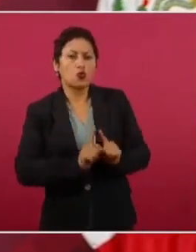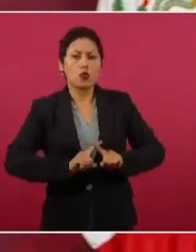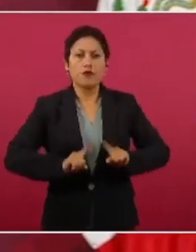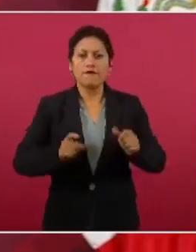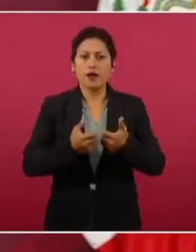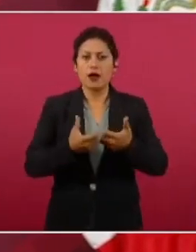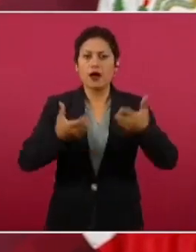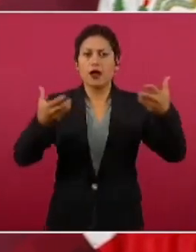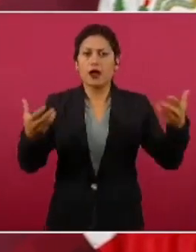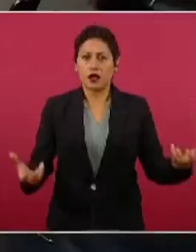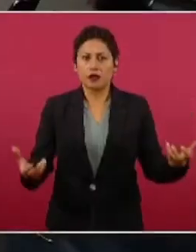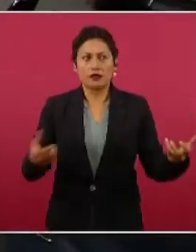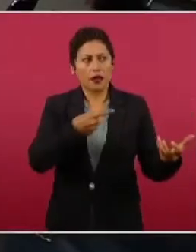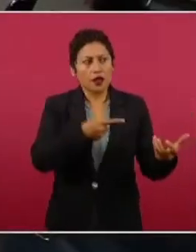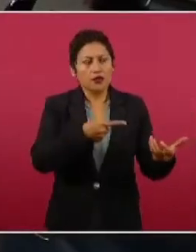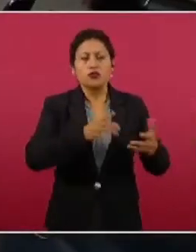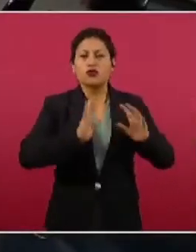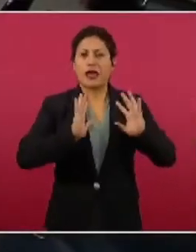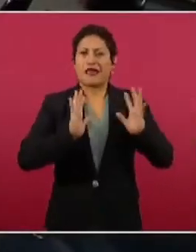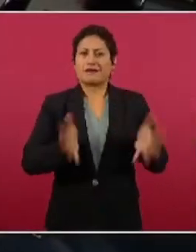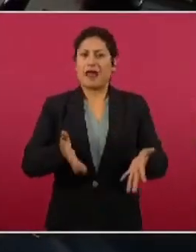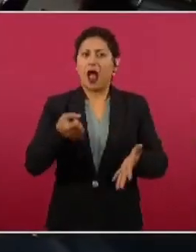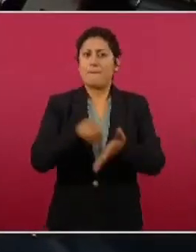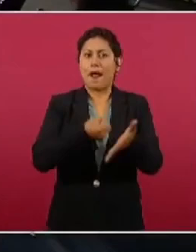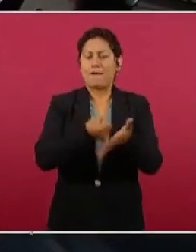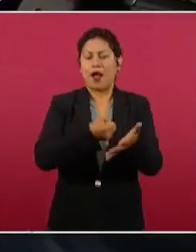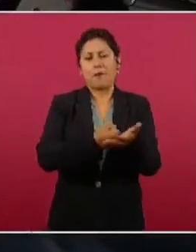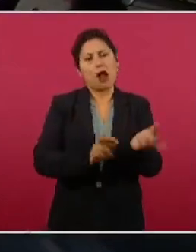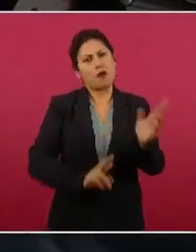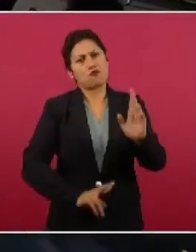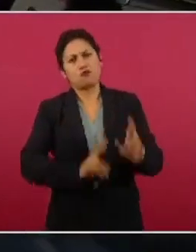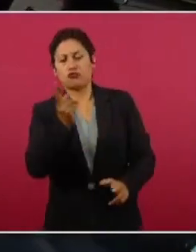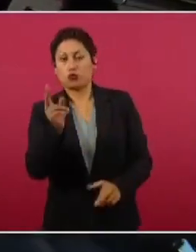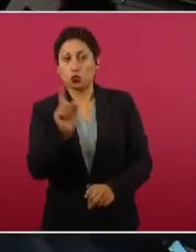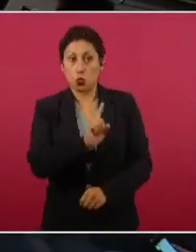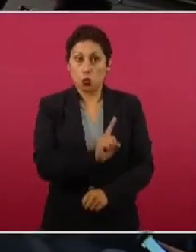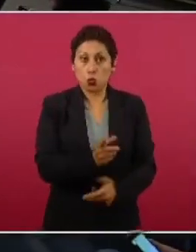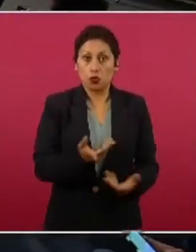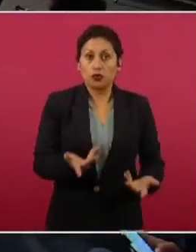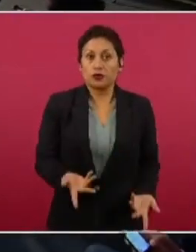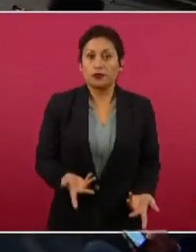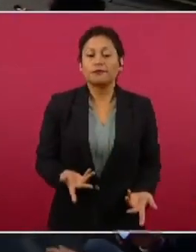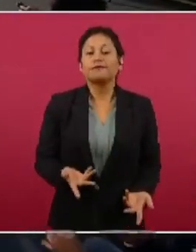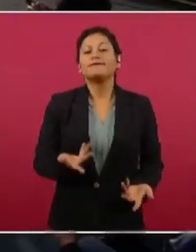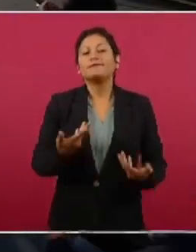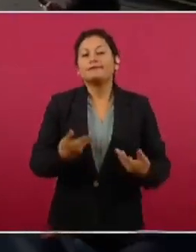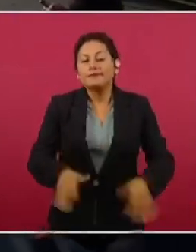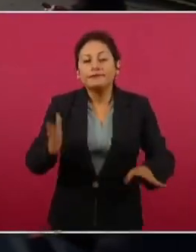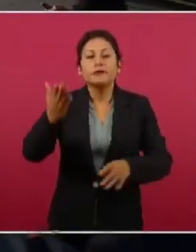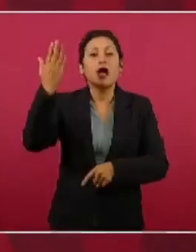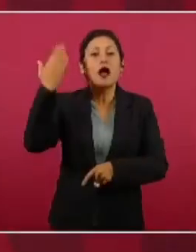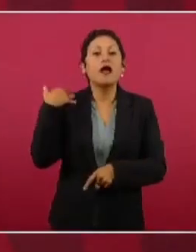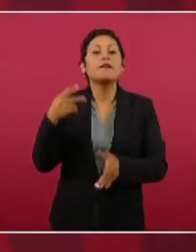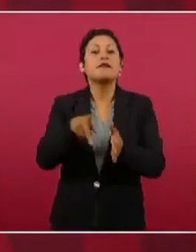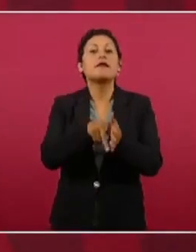están protestando, ya había una oposición. Y la prensa de ese entonces